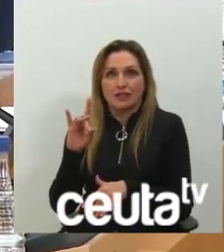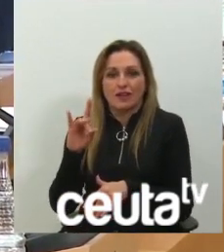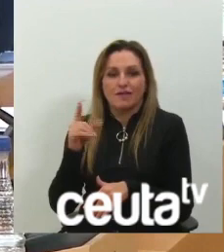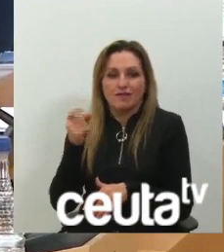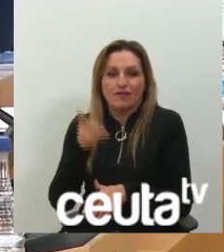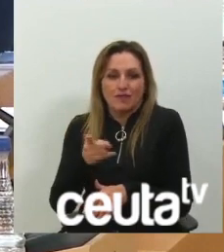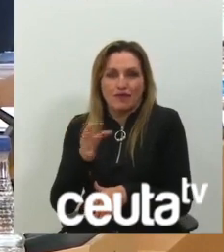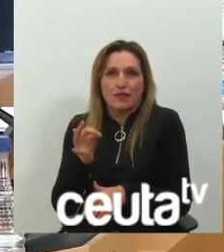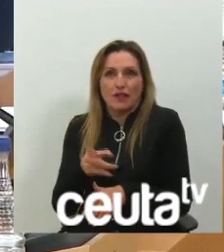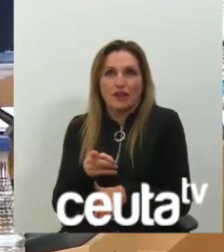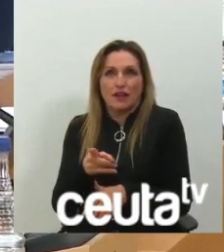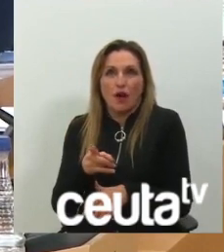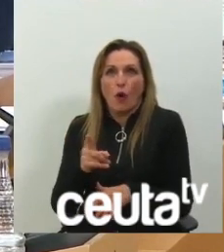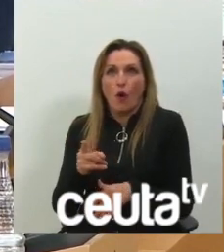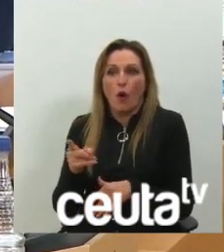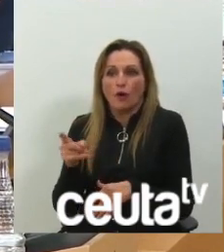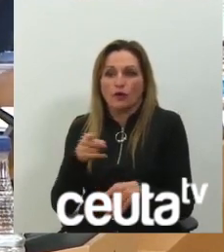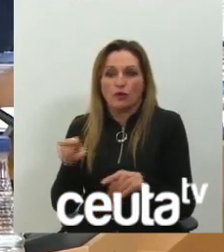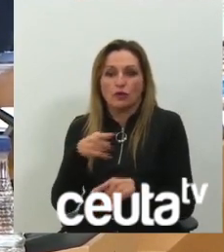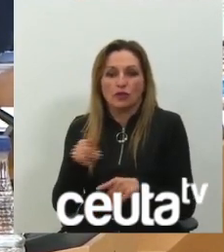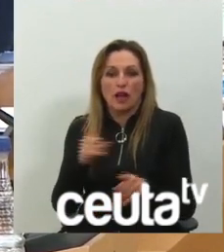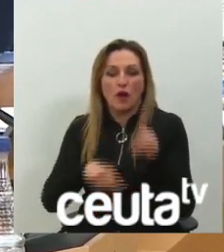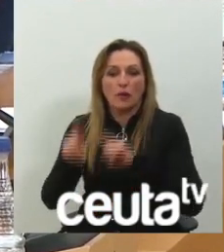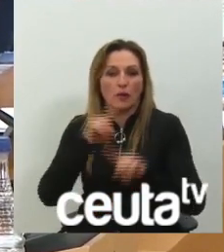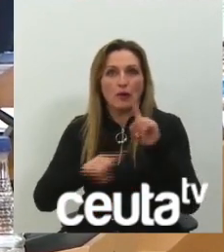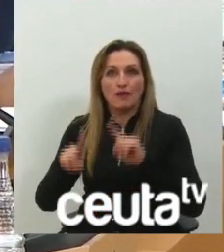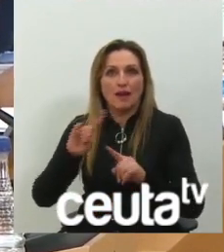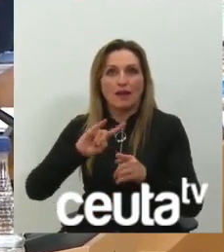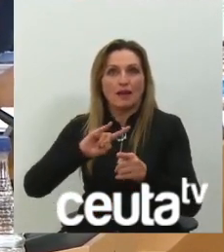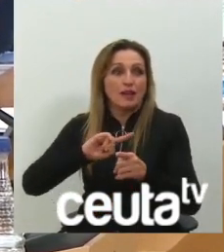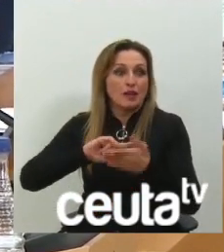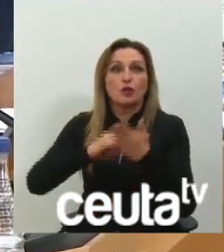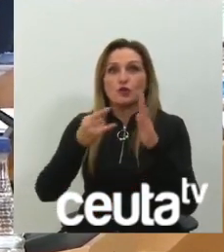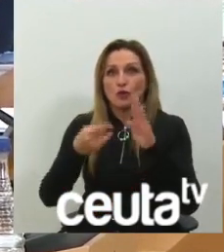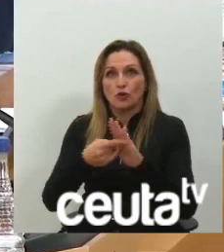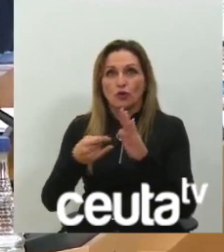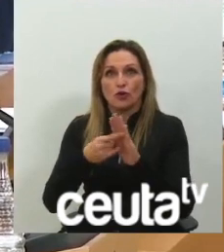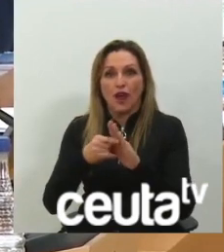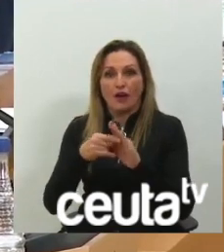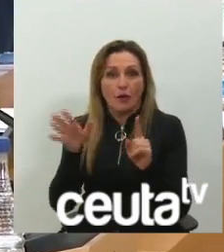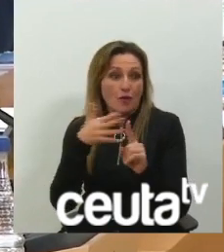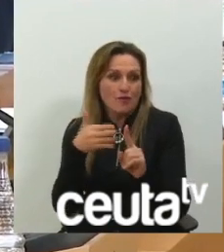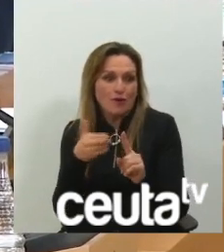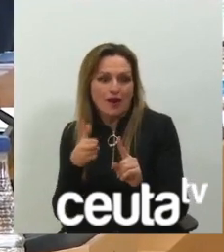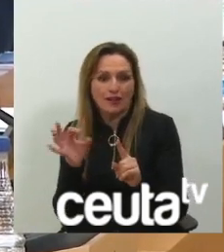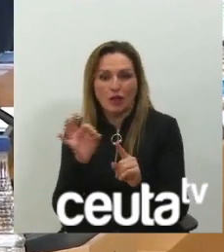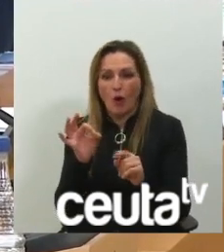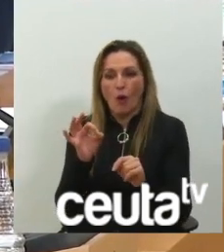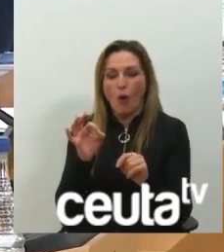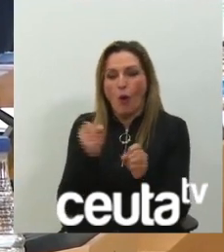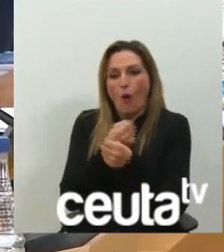solucionar problemas con violentos y el terrorismo callejero lo prefiere solucionar con abrazos y buenas palabras